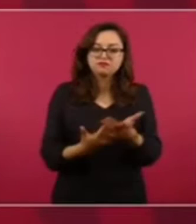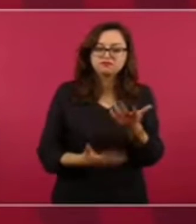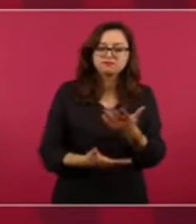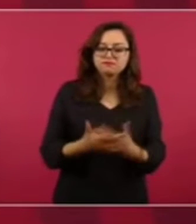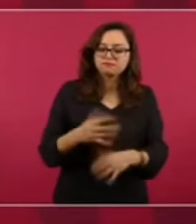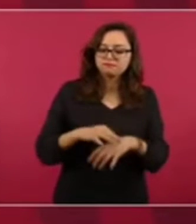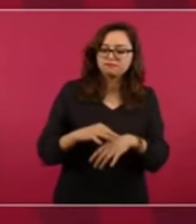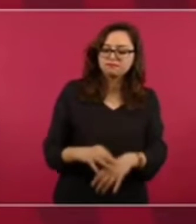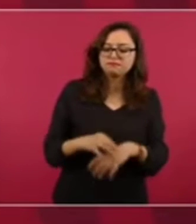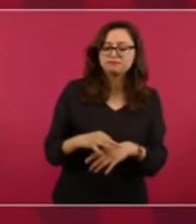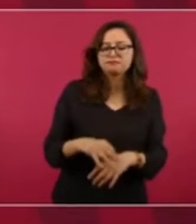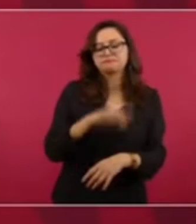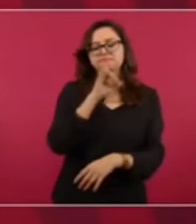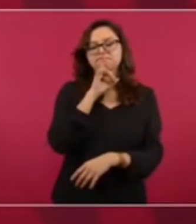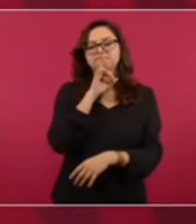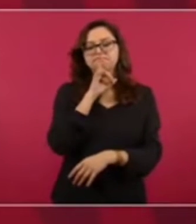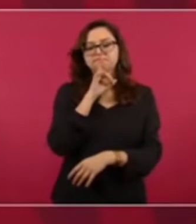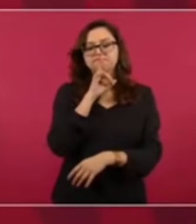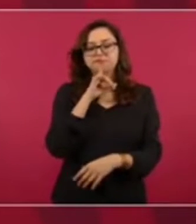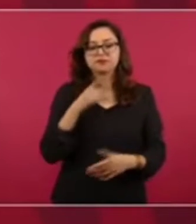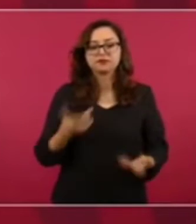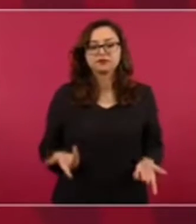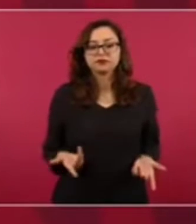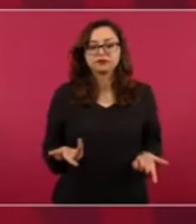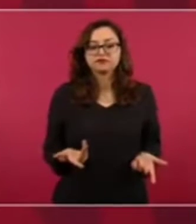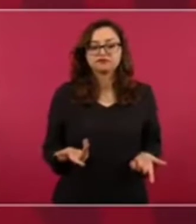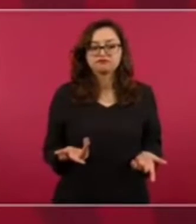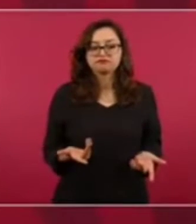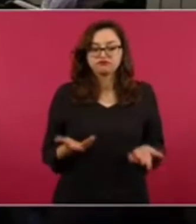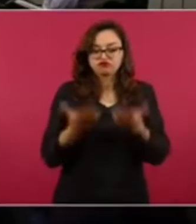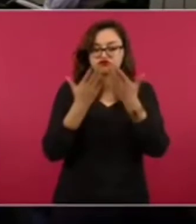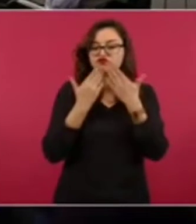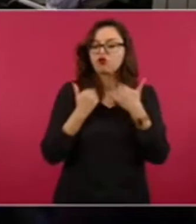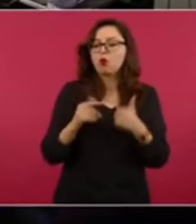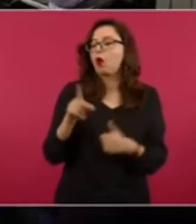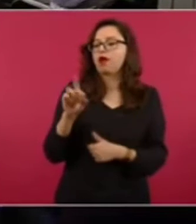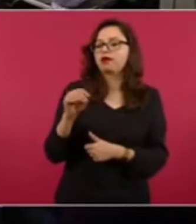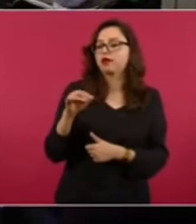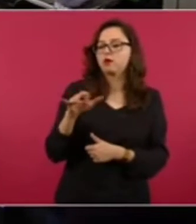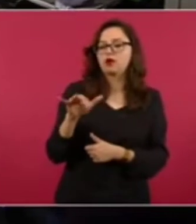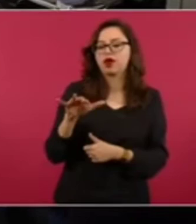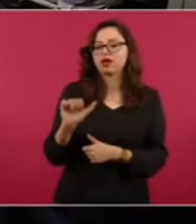porque lo que había realmente era una oligarquía.